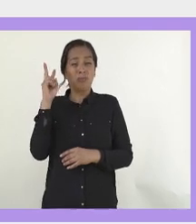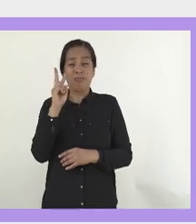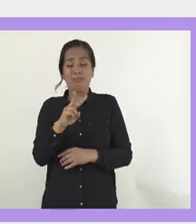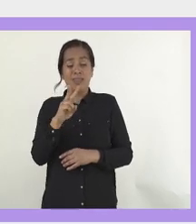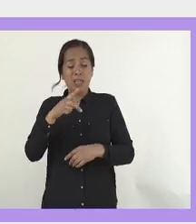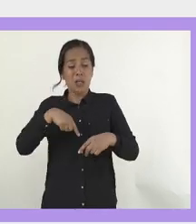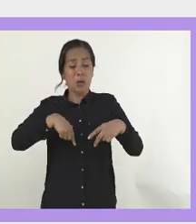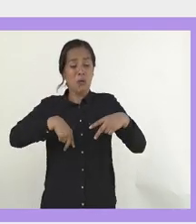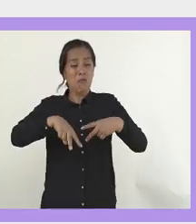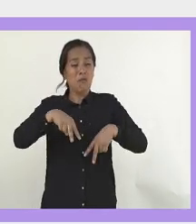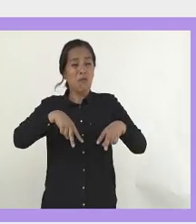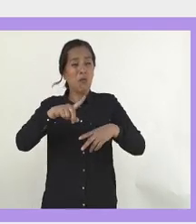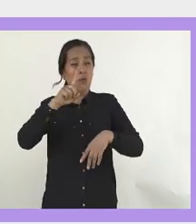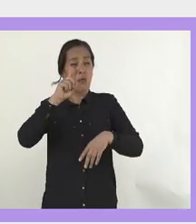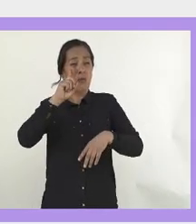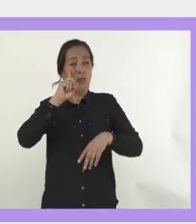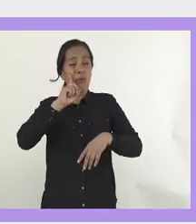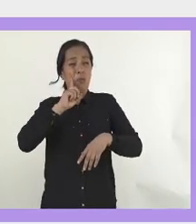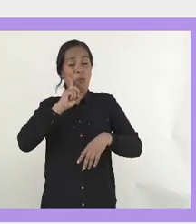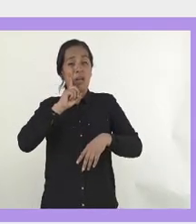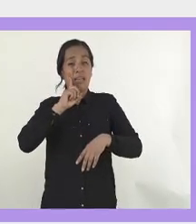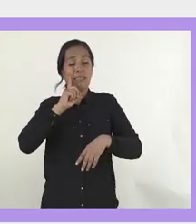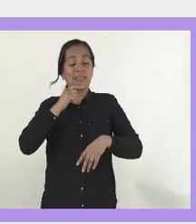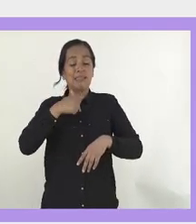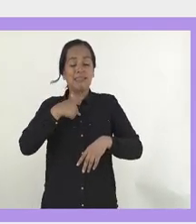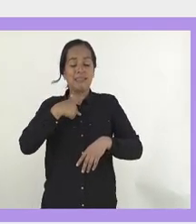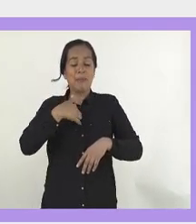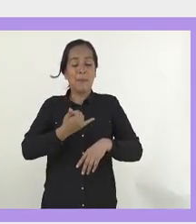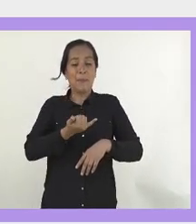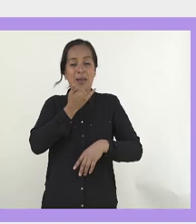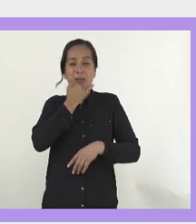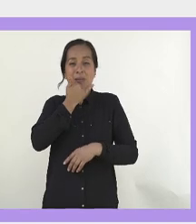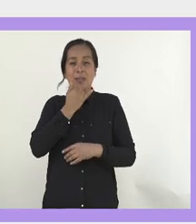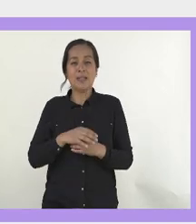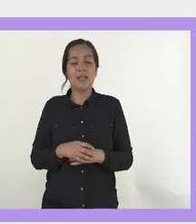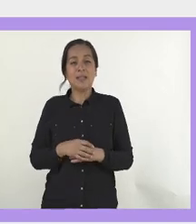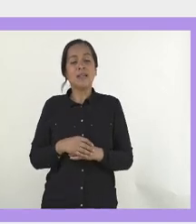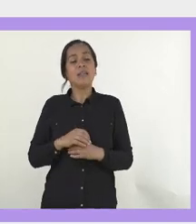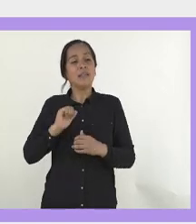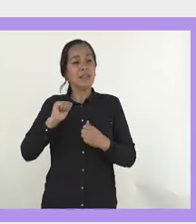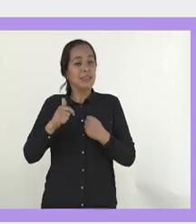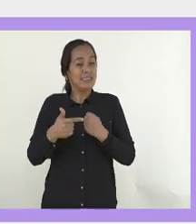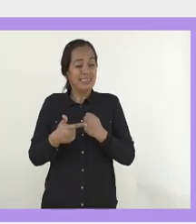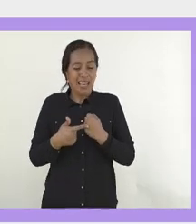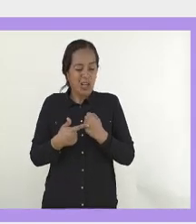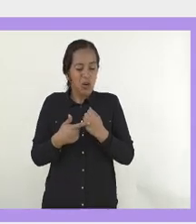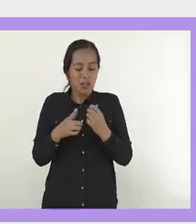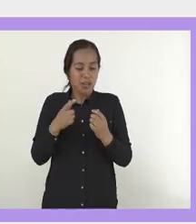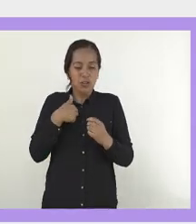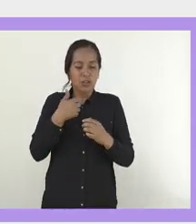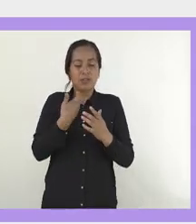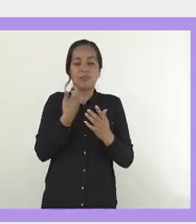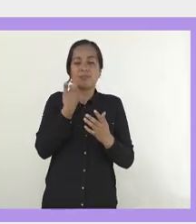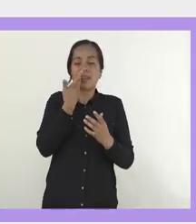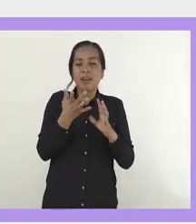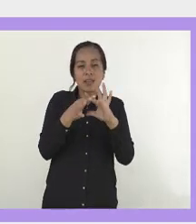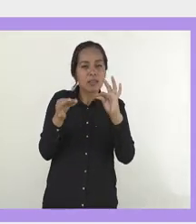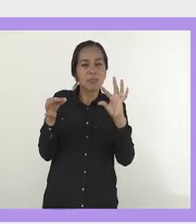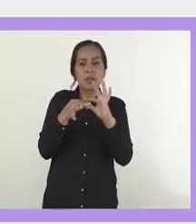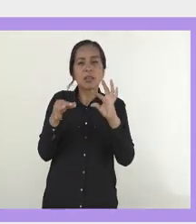señoras y señores y y les puede decir algo que que va a colación un poco este tema y es